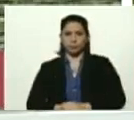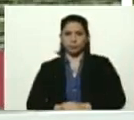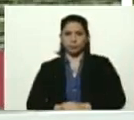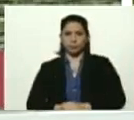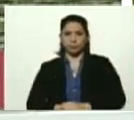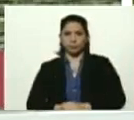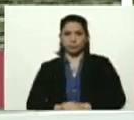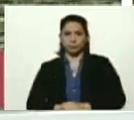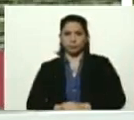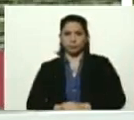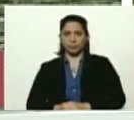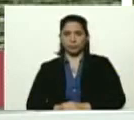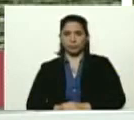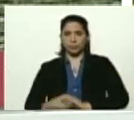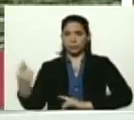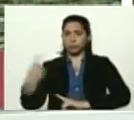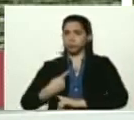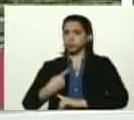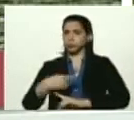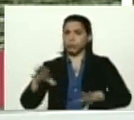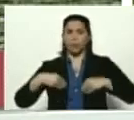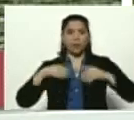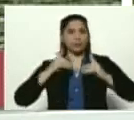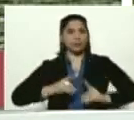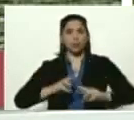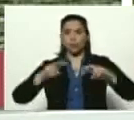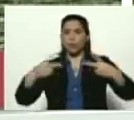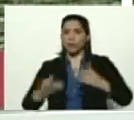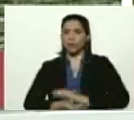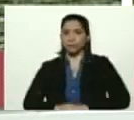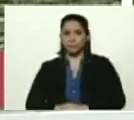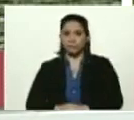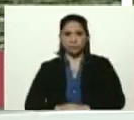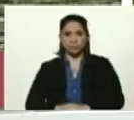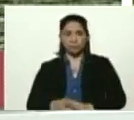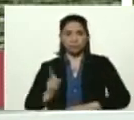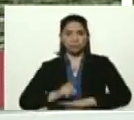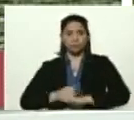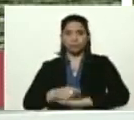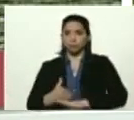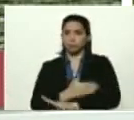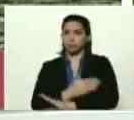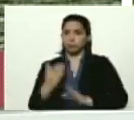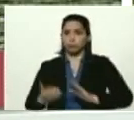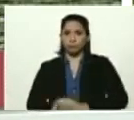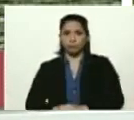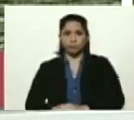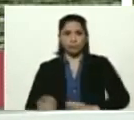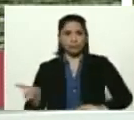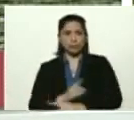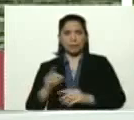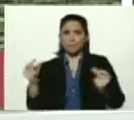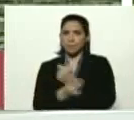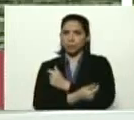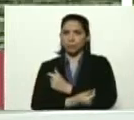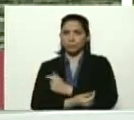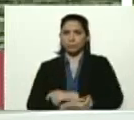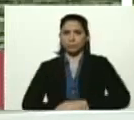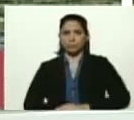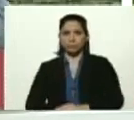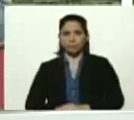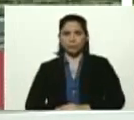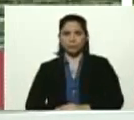que nos va a obligar a tomar decisiones nuevas, tempranas, audaces y